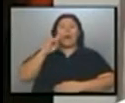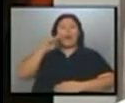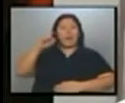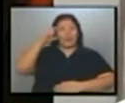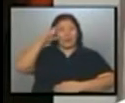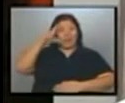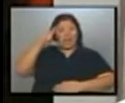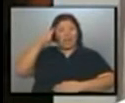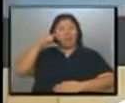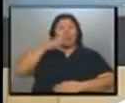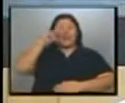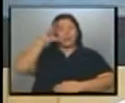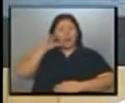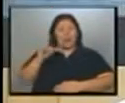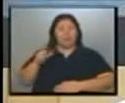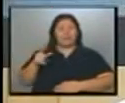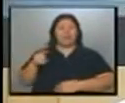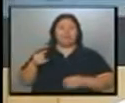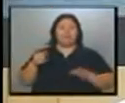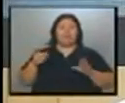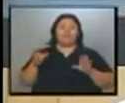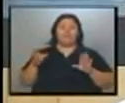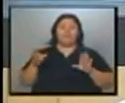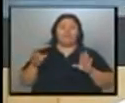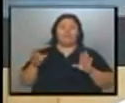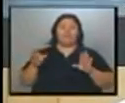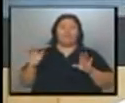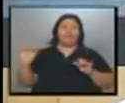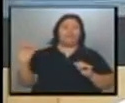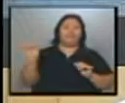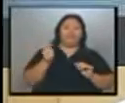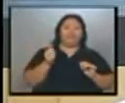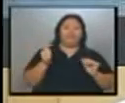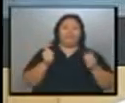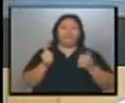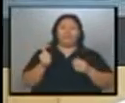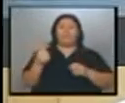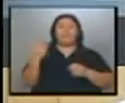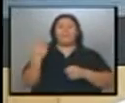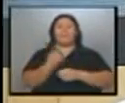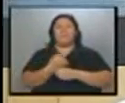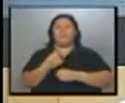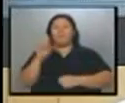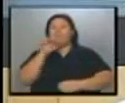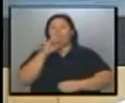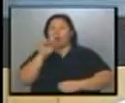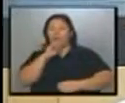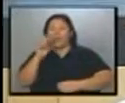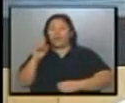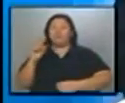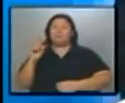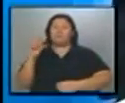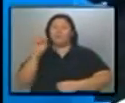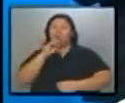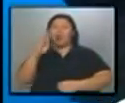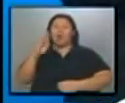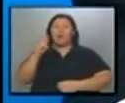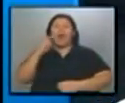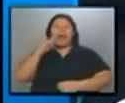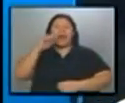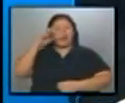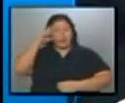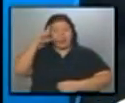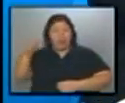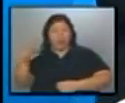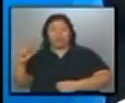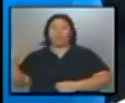mano. Barbie llegó como 2 horas antes, entró por una puerta diferente, se sacó la foto y después se fue. No quiso estar con el resto del staff. No tenía que cruzarse